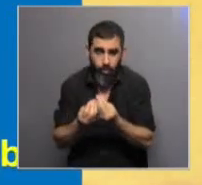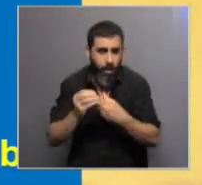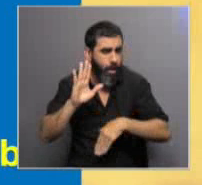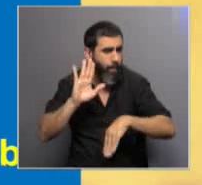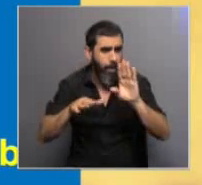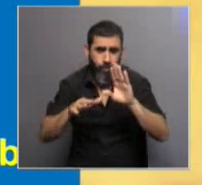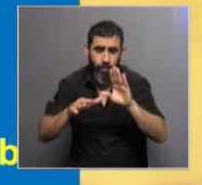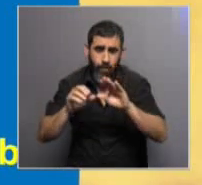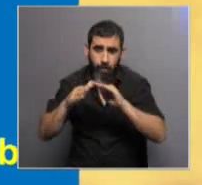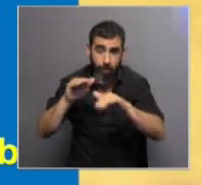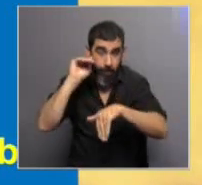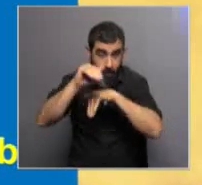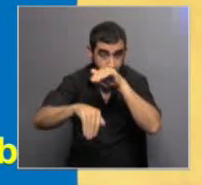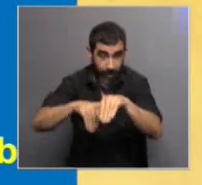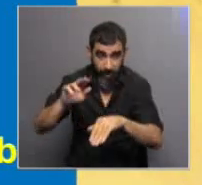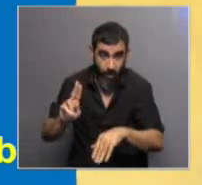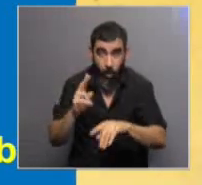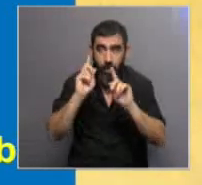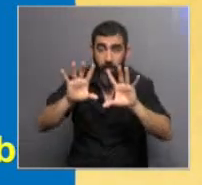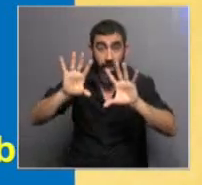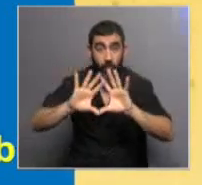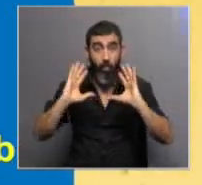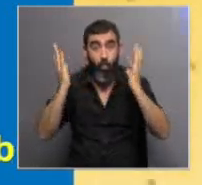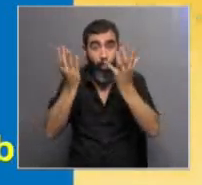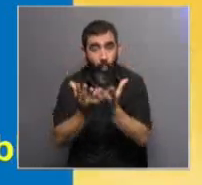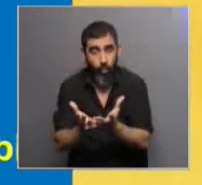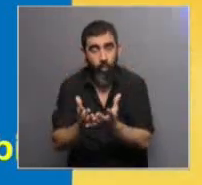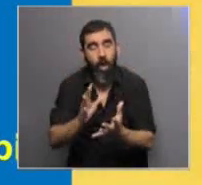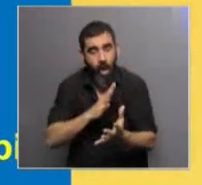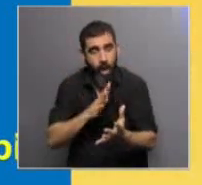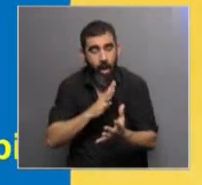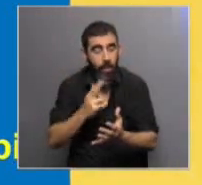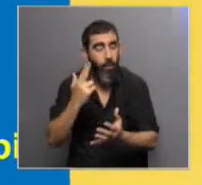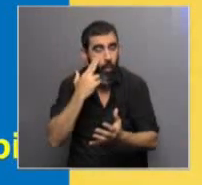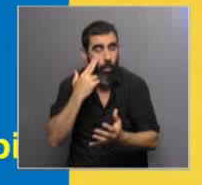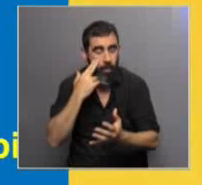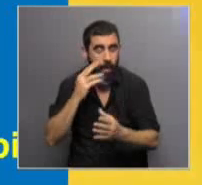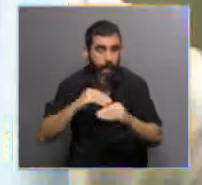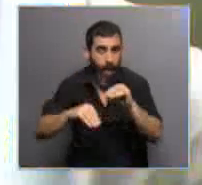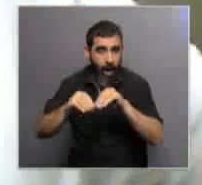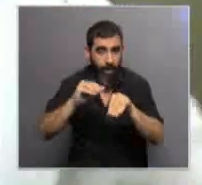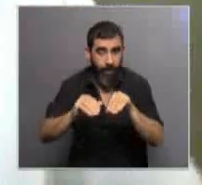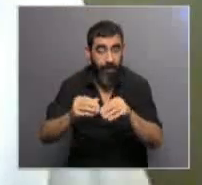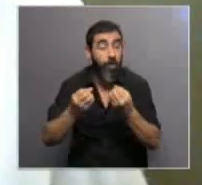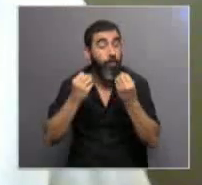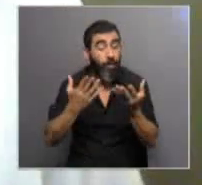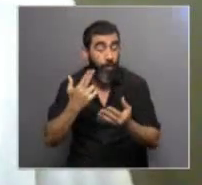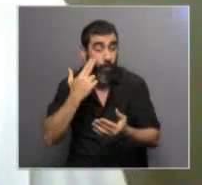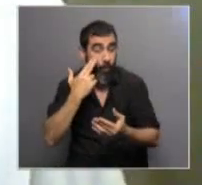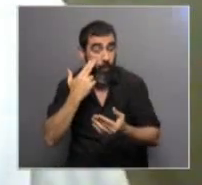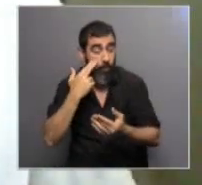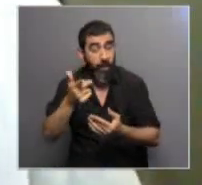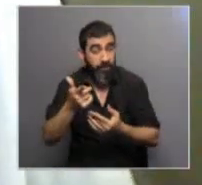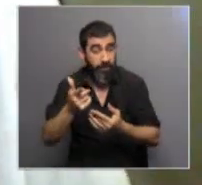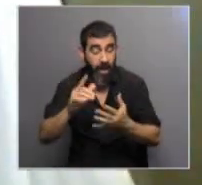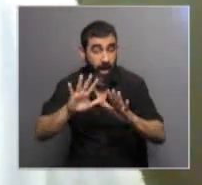parte de las playas de nuestro país y del mundo también están teniendo déficit de sedimentos y este déficit de sedimentos es parte del